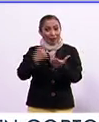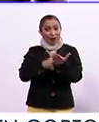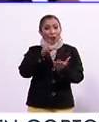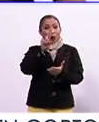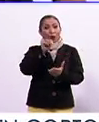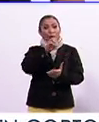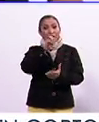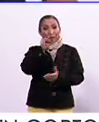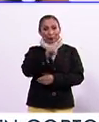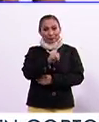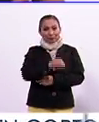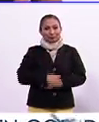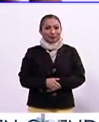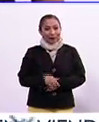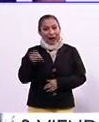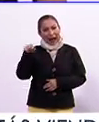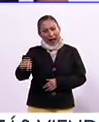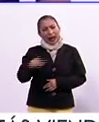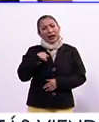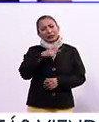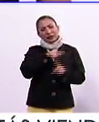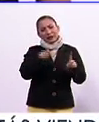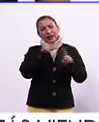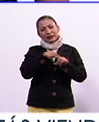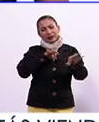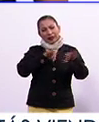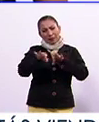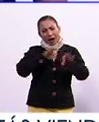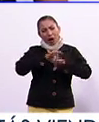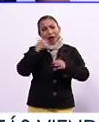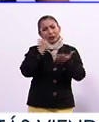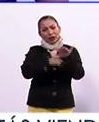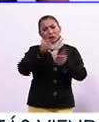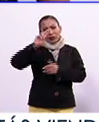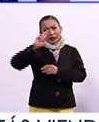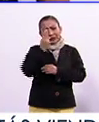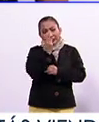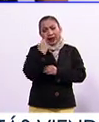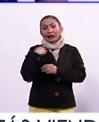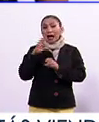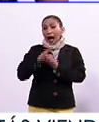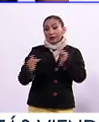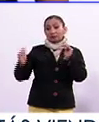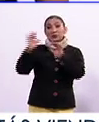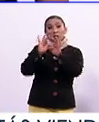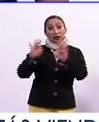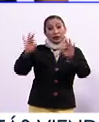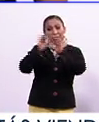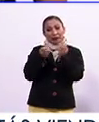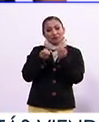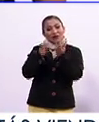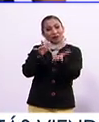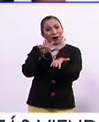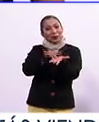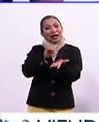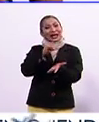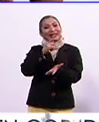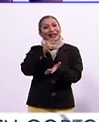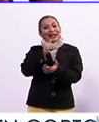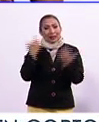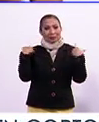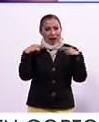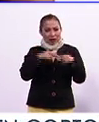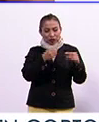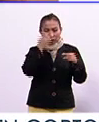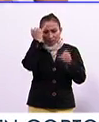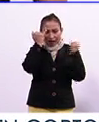UNAM. Ha ocupado importantes cargos universitarios y realizado sobresalientes aportaciones en la ingeniería y en la